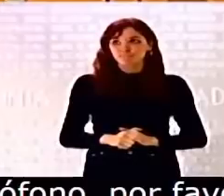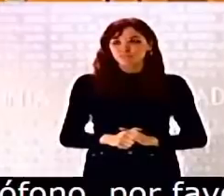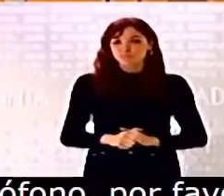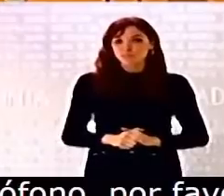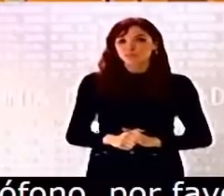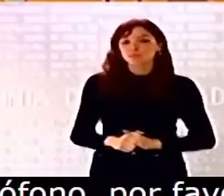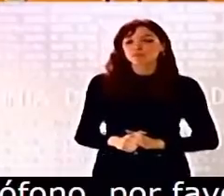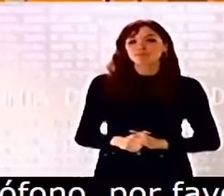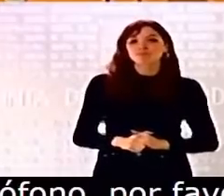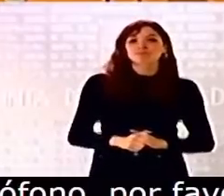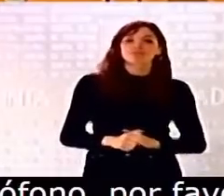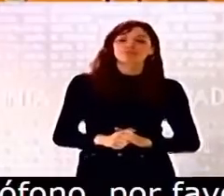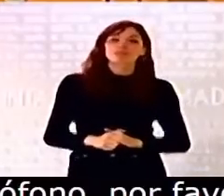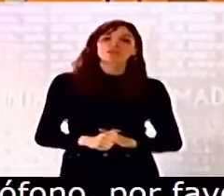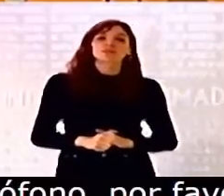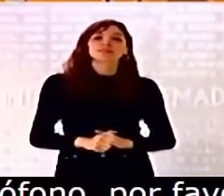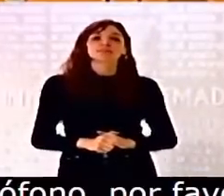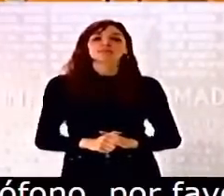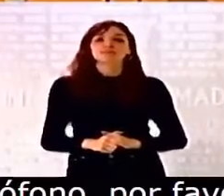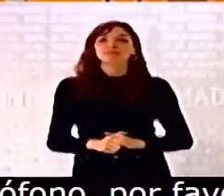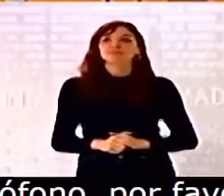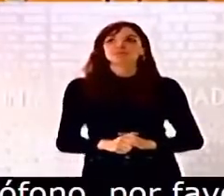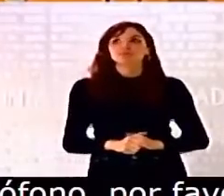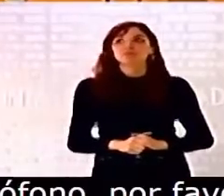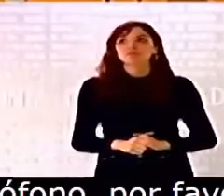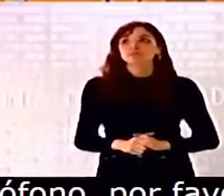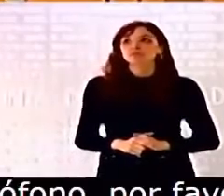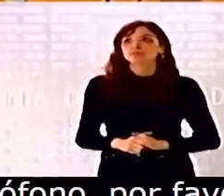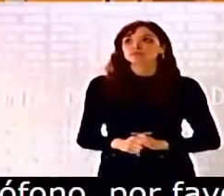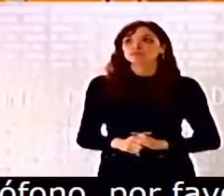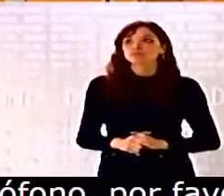Tienes el micro abierto, pero no se escucha.